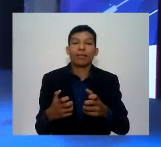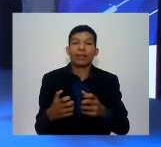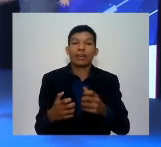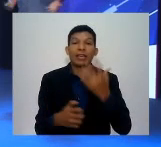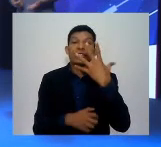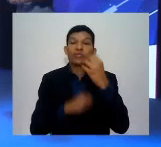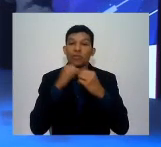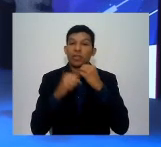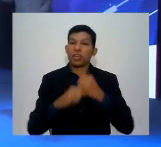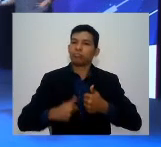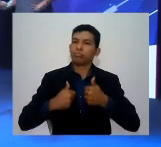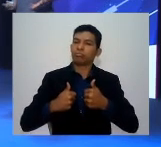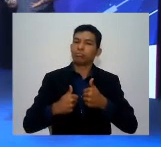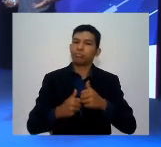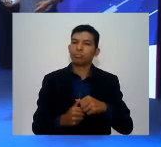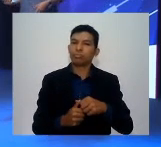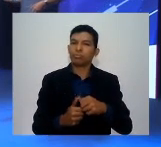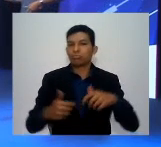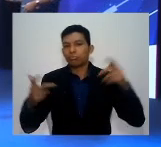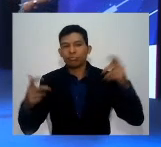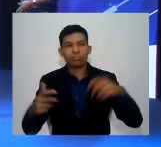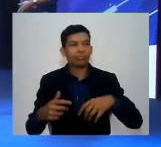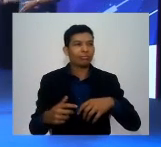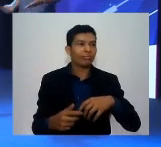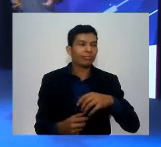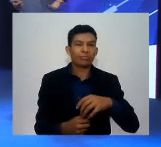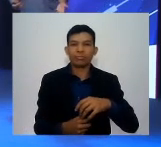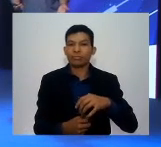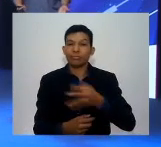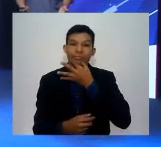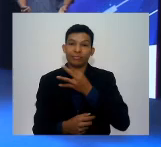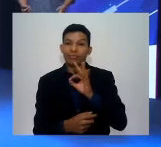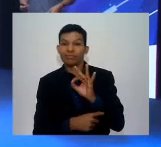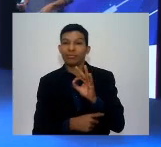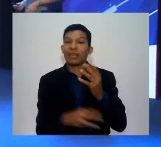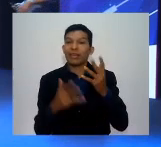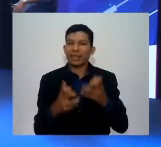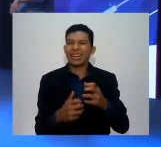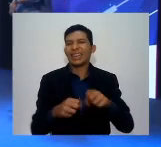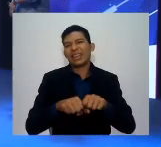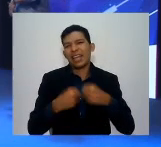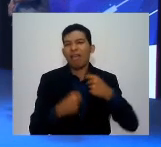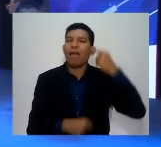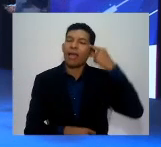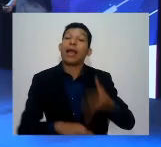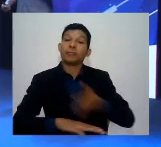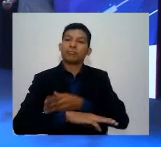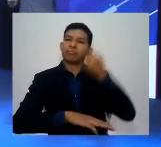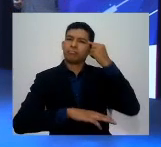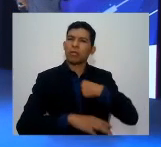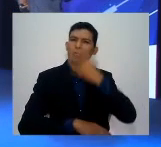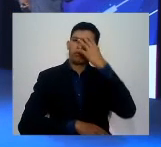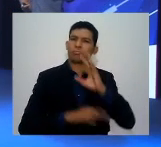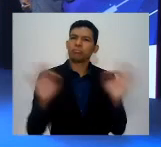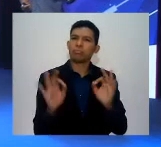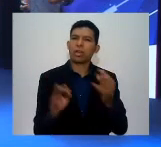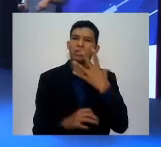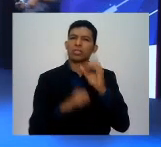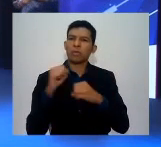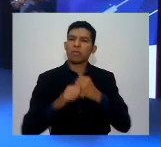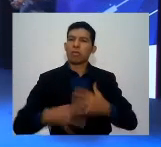empiecen a morirse tejidos en el interior y finalmente el bebé puede morir por eso. Entonces, para padres que estén preocupados por